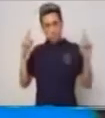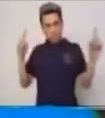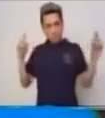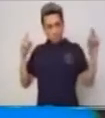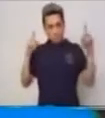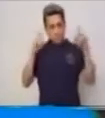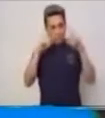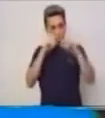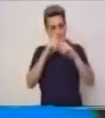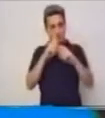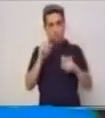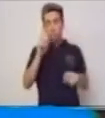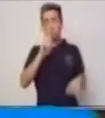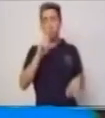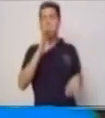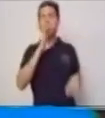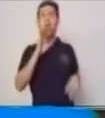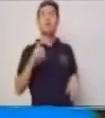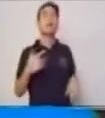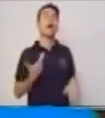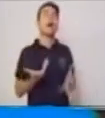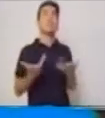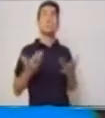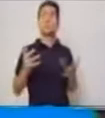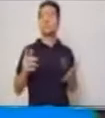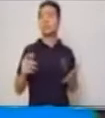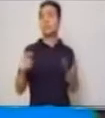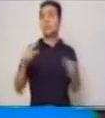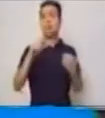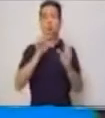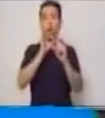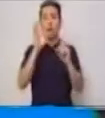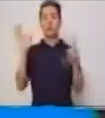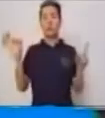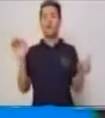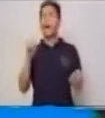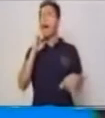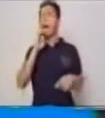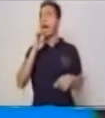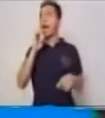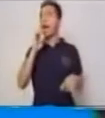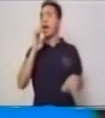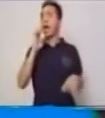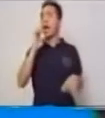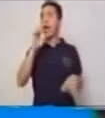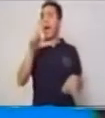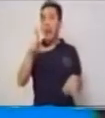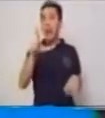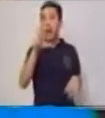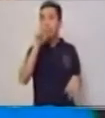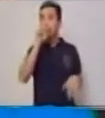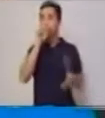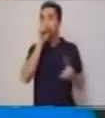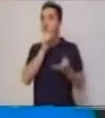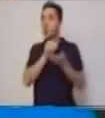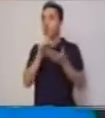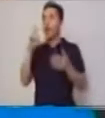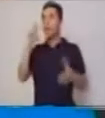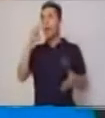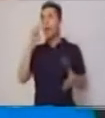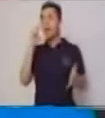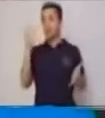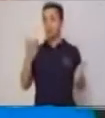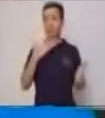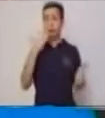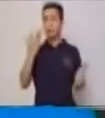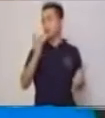Ya no es el pollito amarillo ni mi mamá me mima. Bueno, la oración dice,